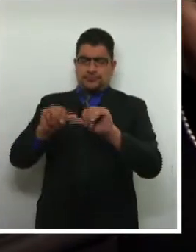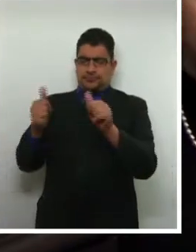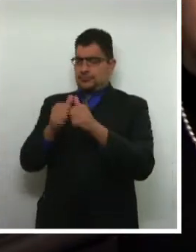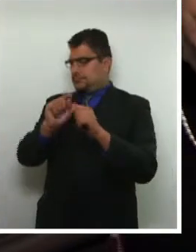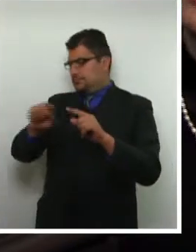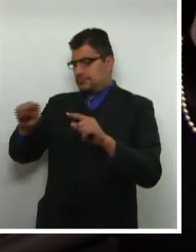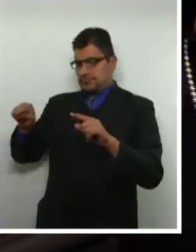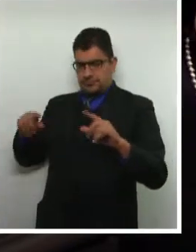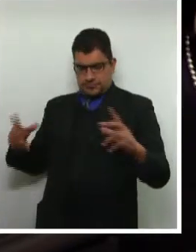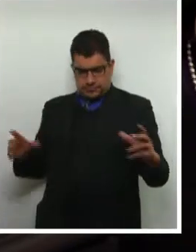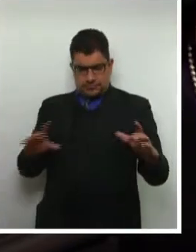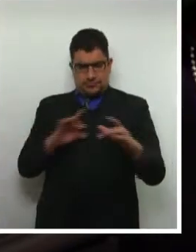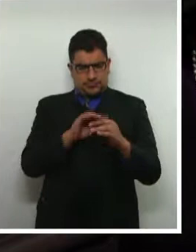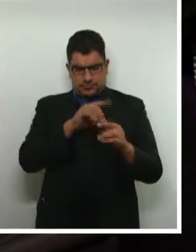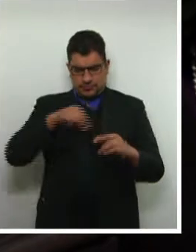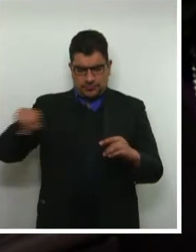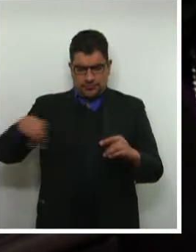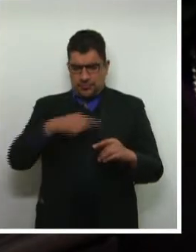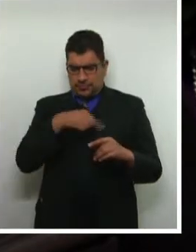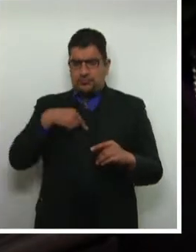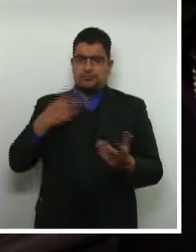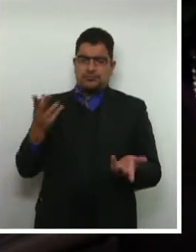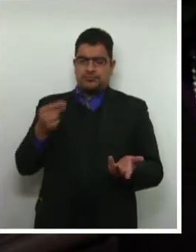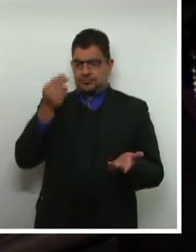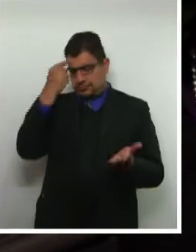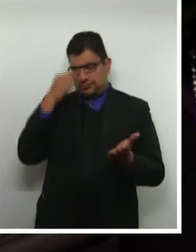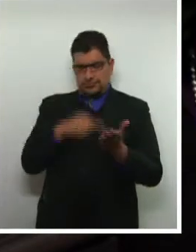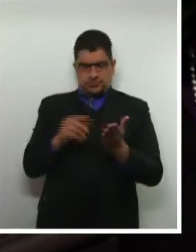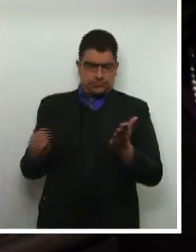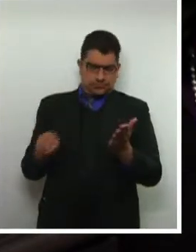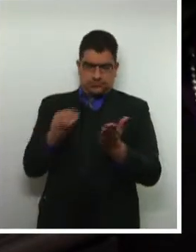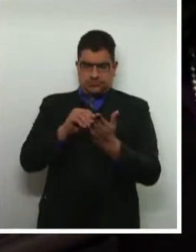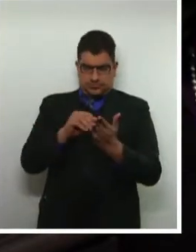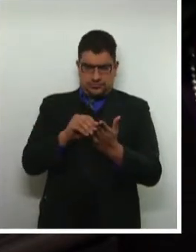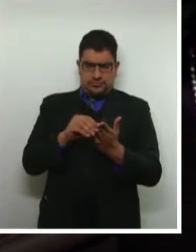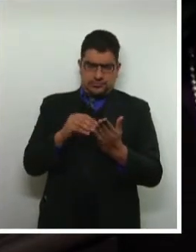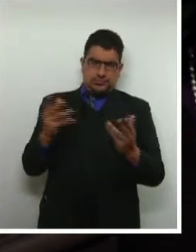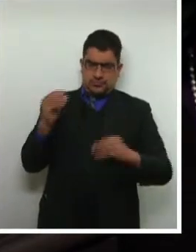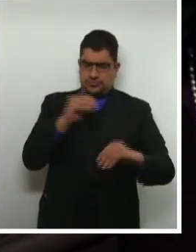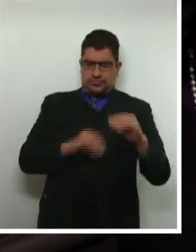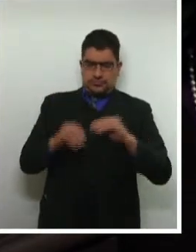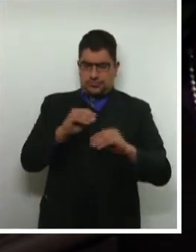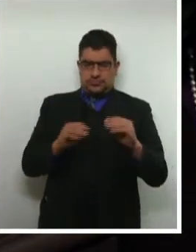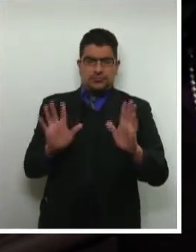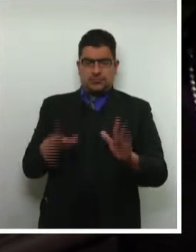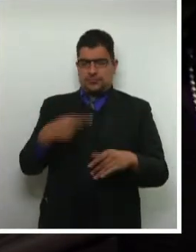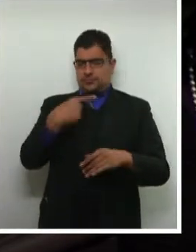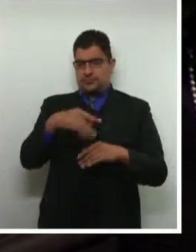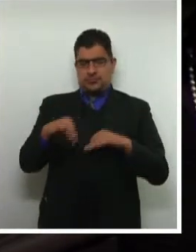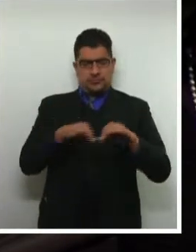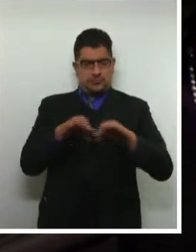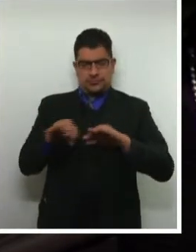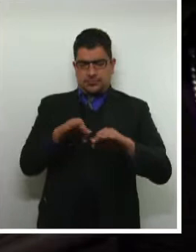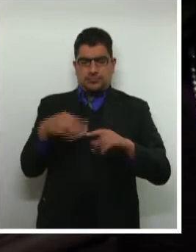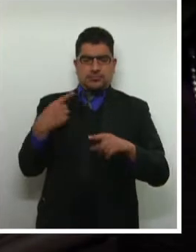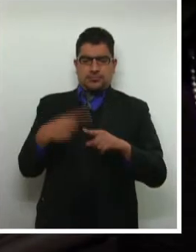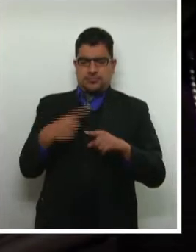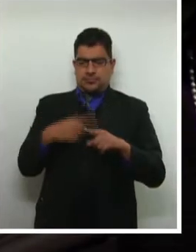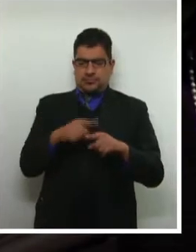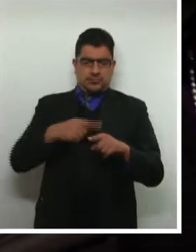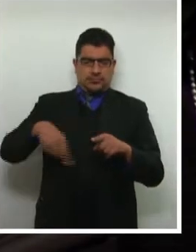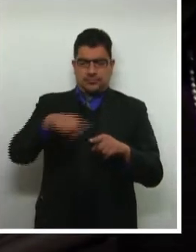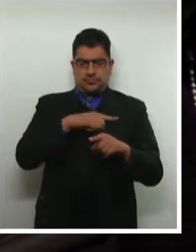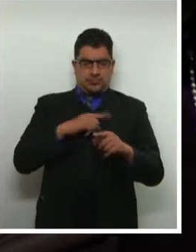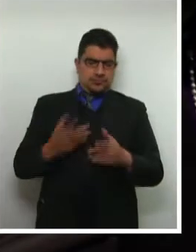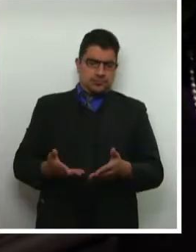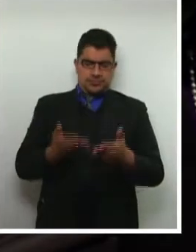Entonces, no nos parece adecuado crear en este caso, porque ya la función para la